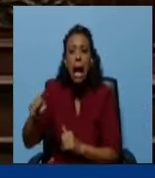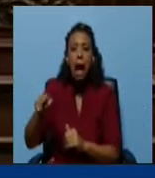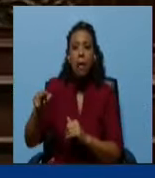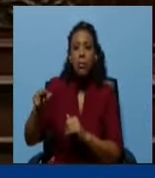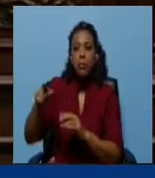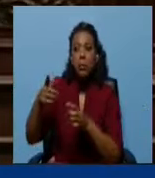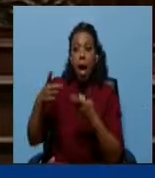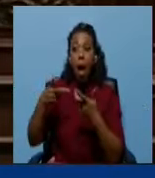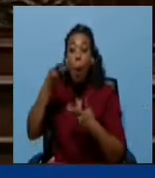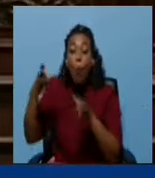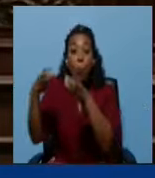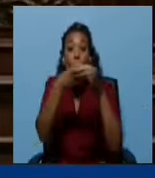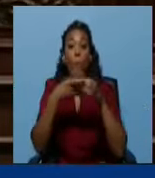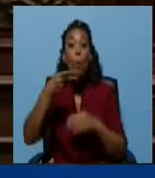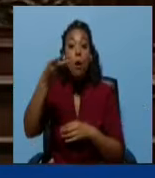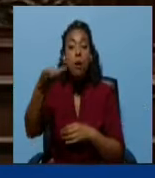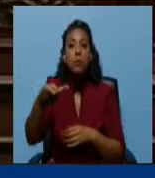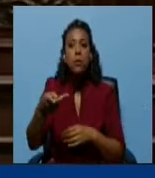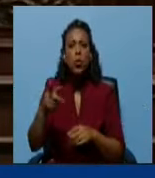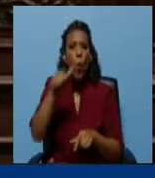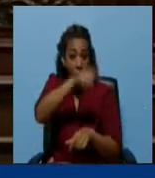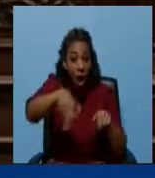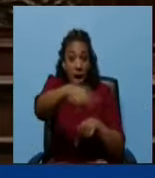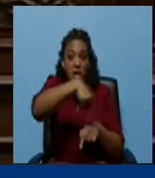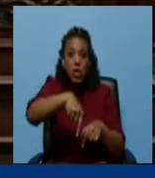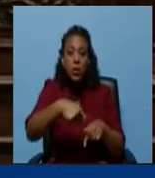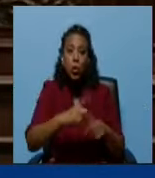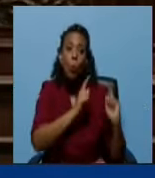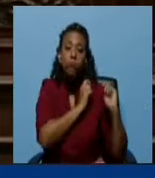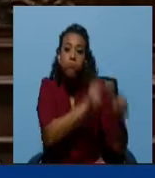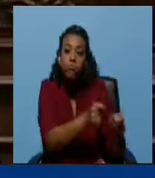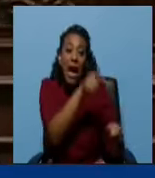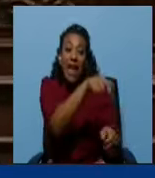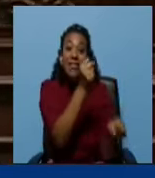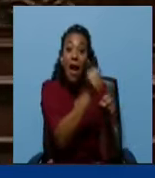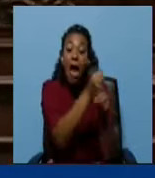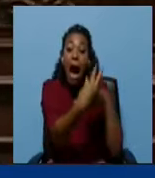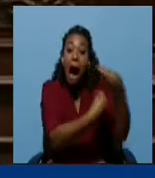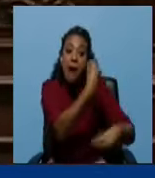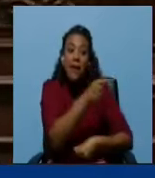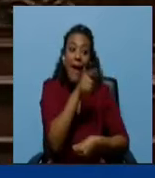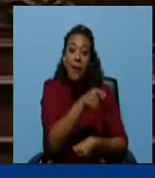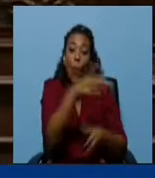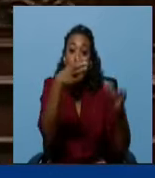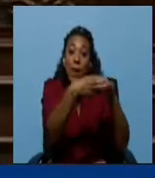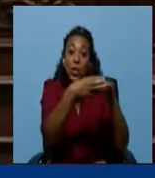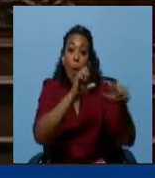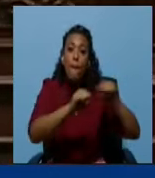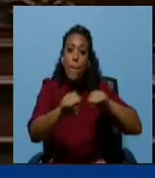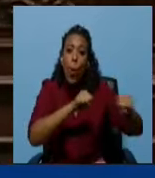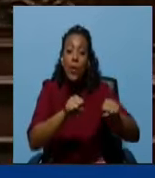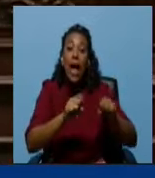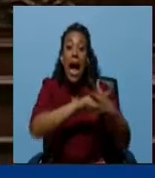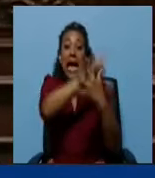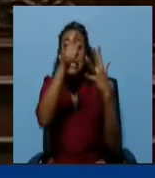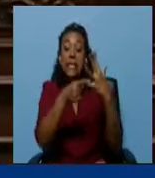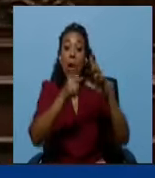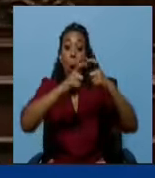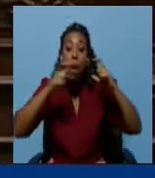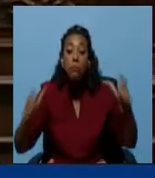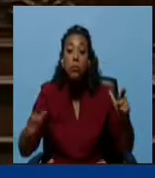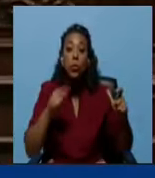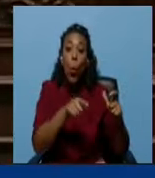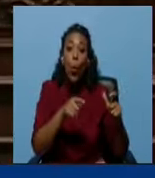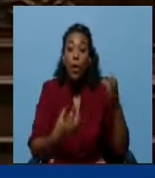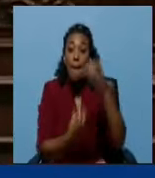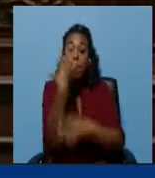que permita como tarea inmediata de este movimiento de las cinco generaciones del